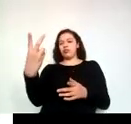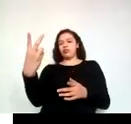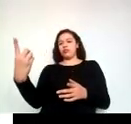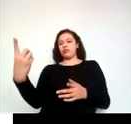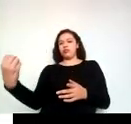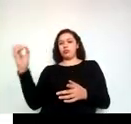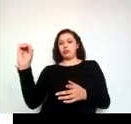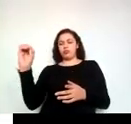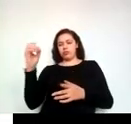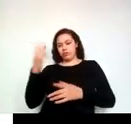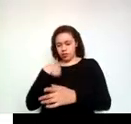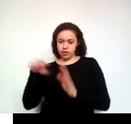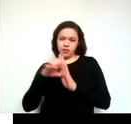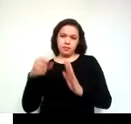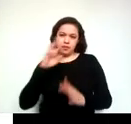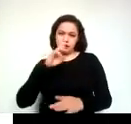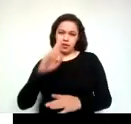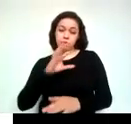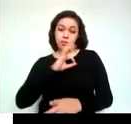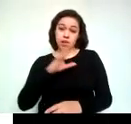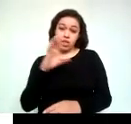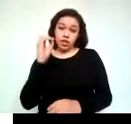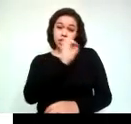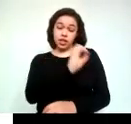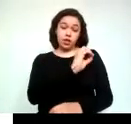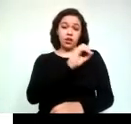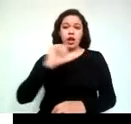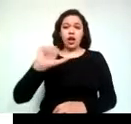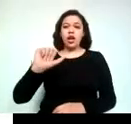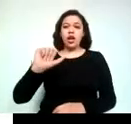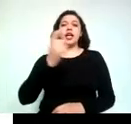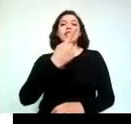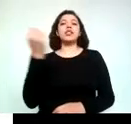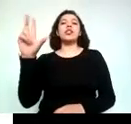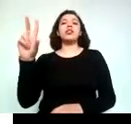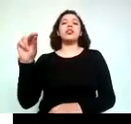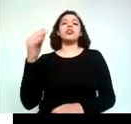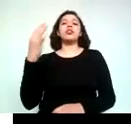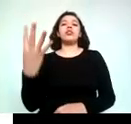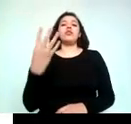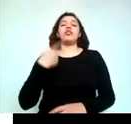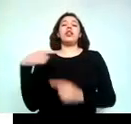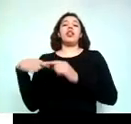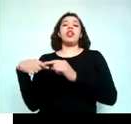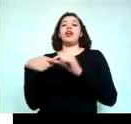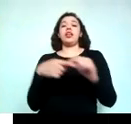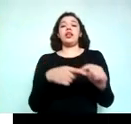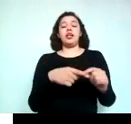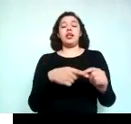mis resultados pueden ir de 0 a 184 en esta guía de referencia 2.